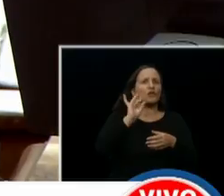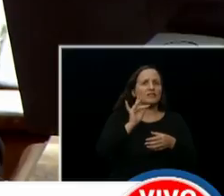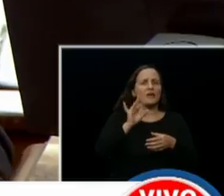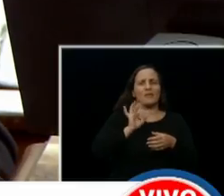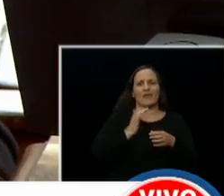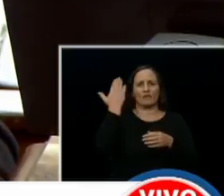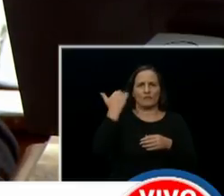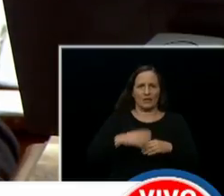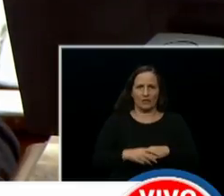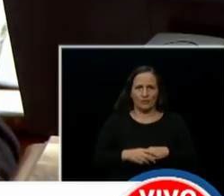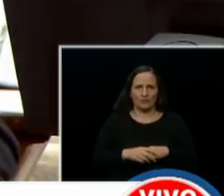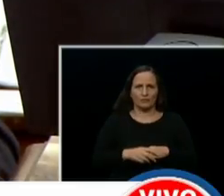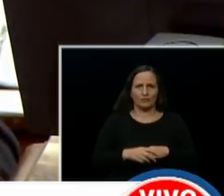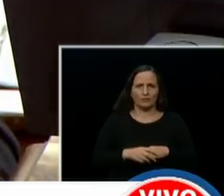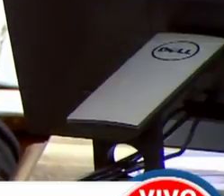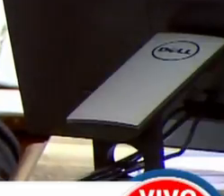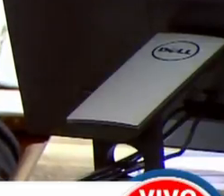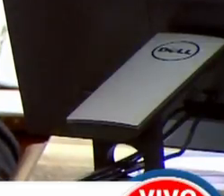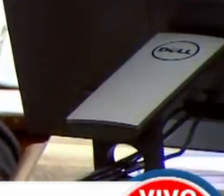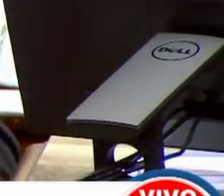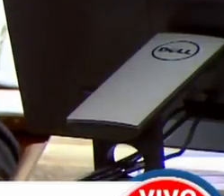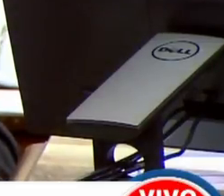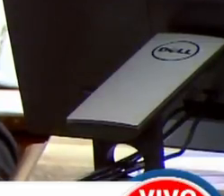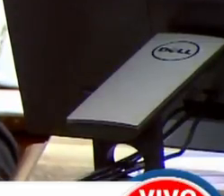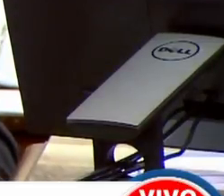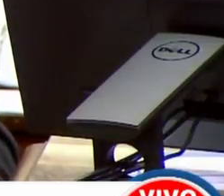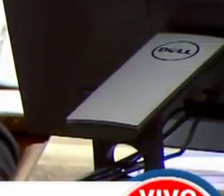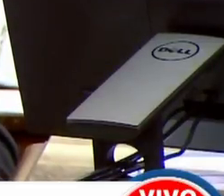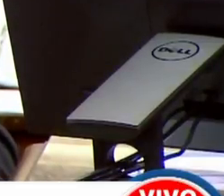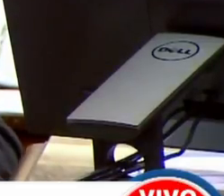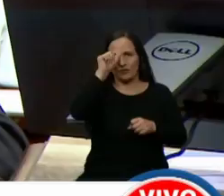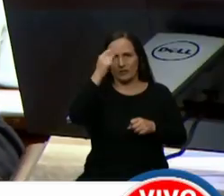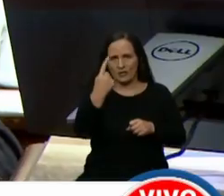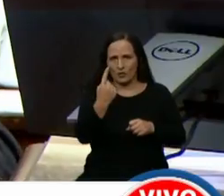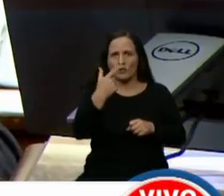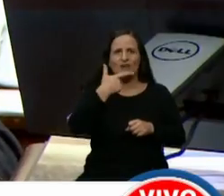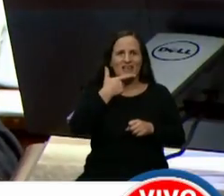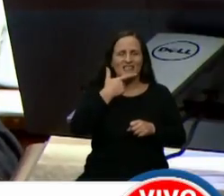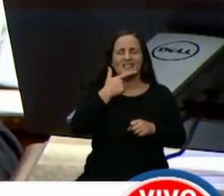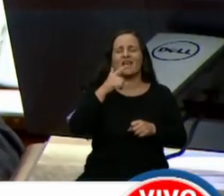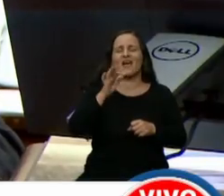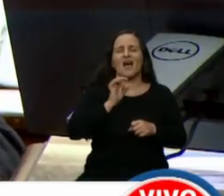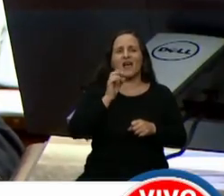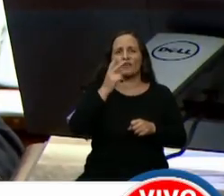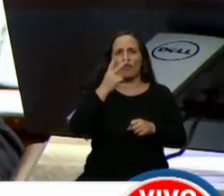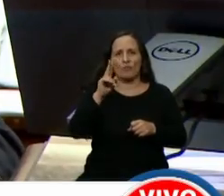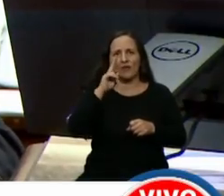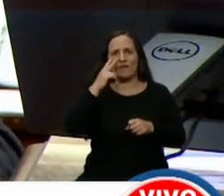2020 aprobación expediente 161 s del 2020